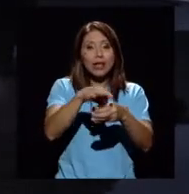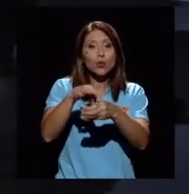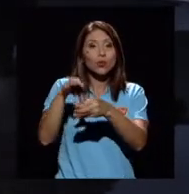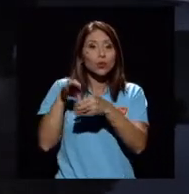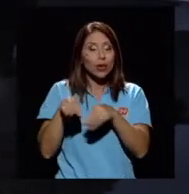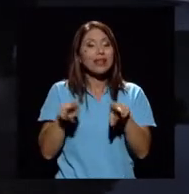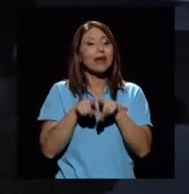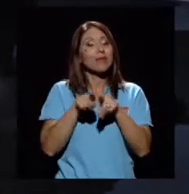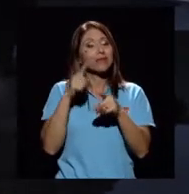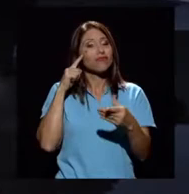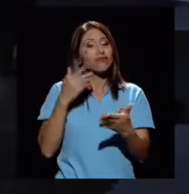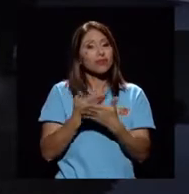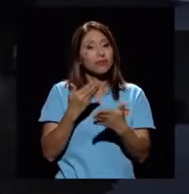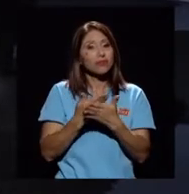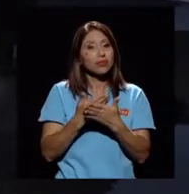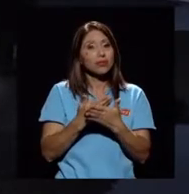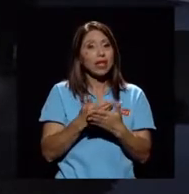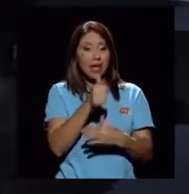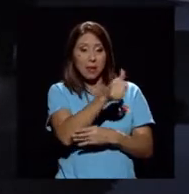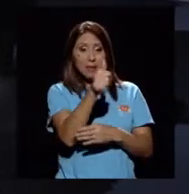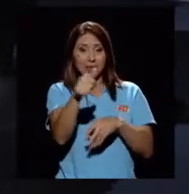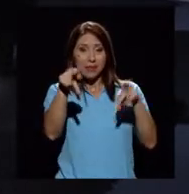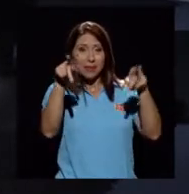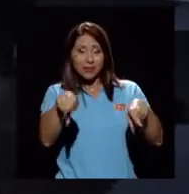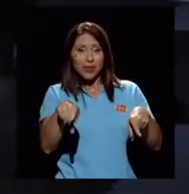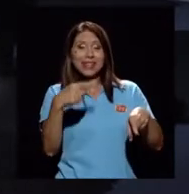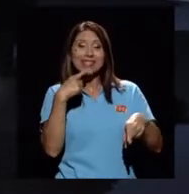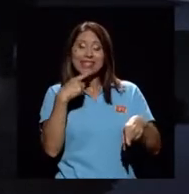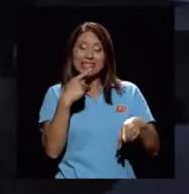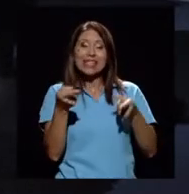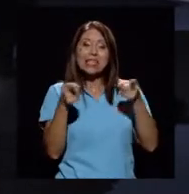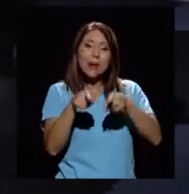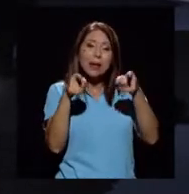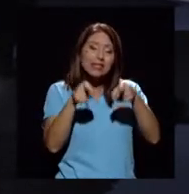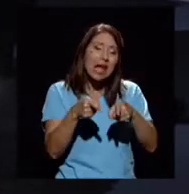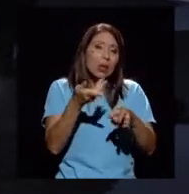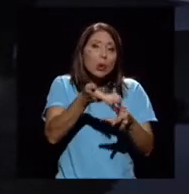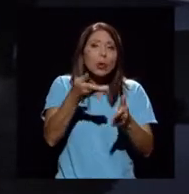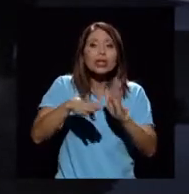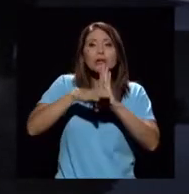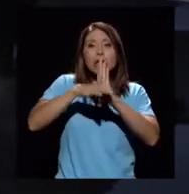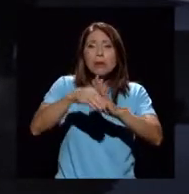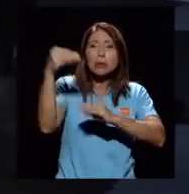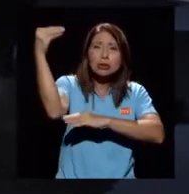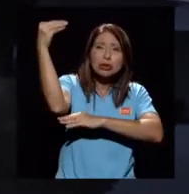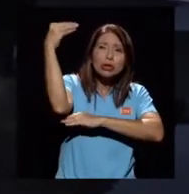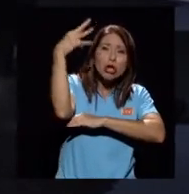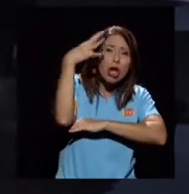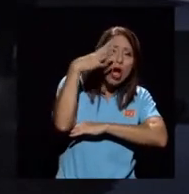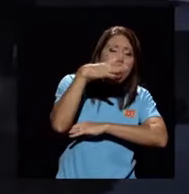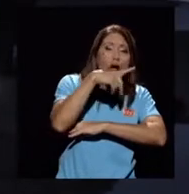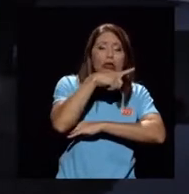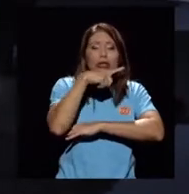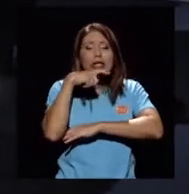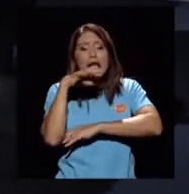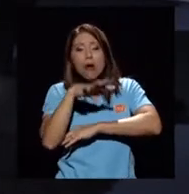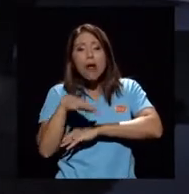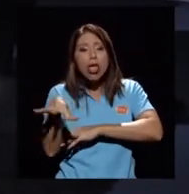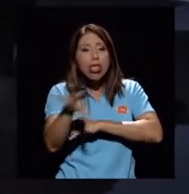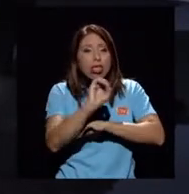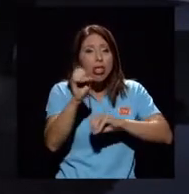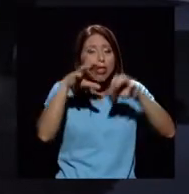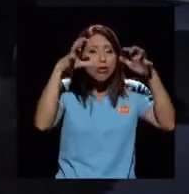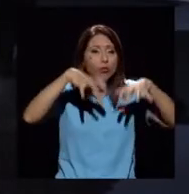y dicen que han sido afectados por distintos eventos extremos, especialmente sequías, exceso de lluvia, huracanes,